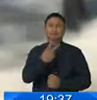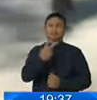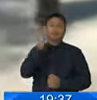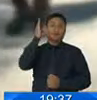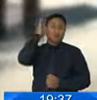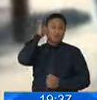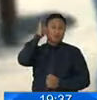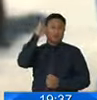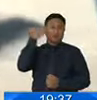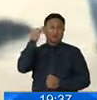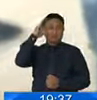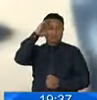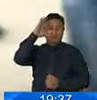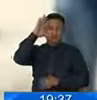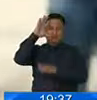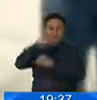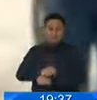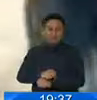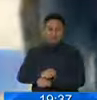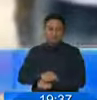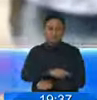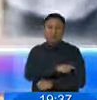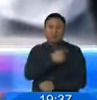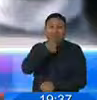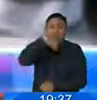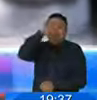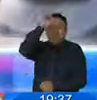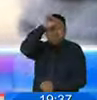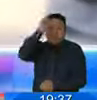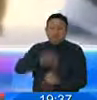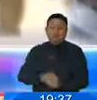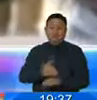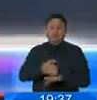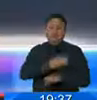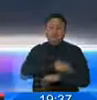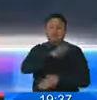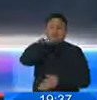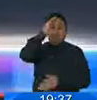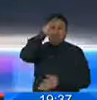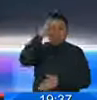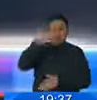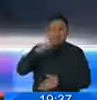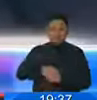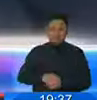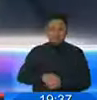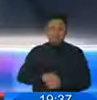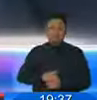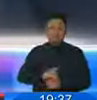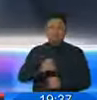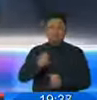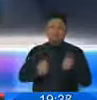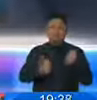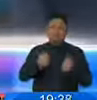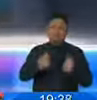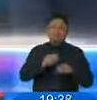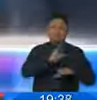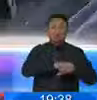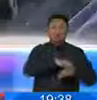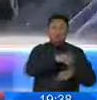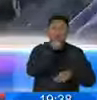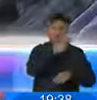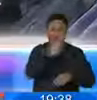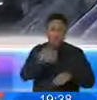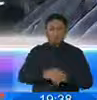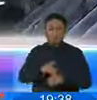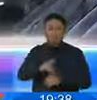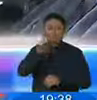como que la ley les cayó. Cuando menos imaginaban trabajos de inteligencia, advirtieron a las unidades preventivas a estar atentas a